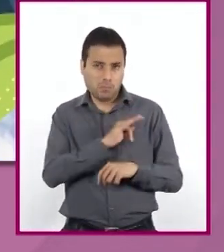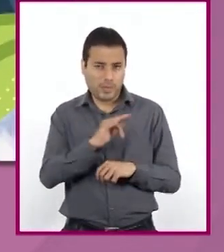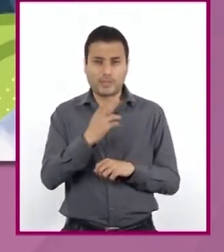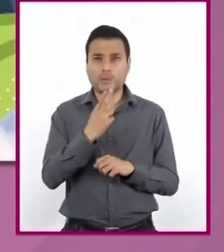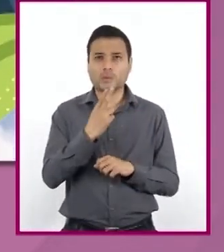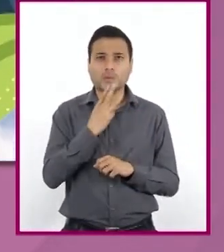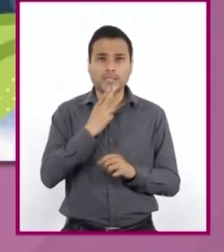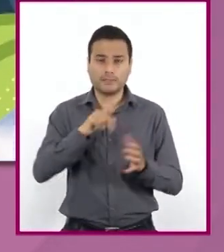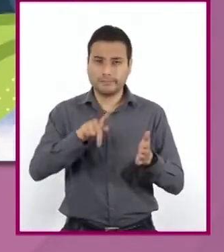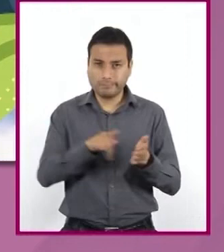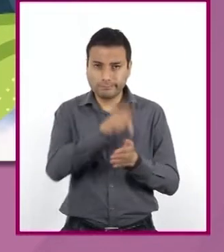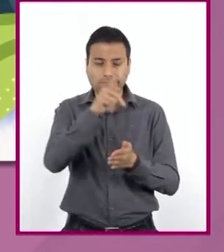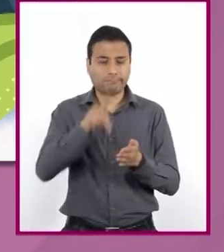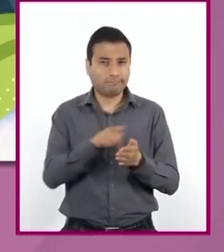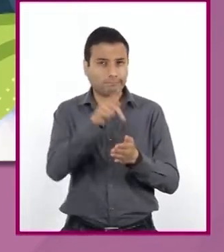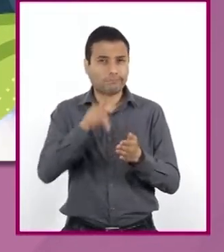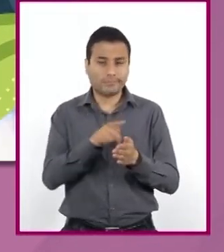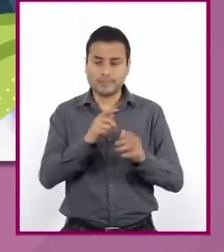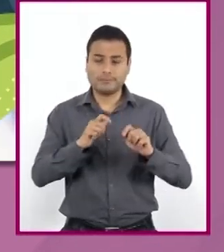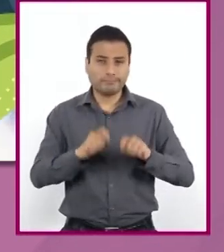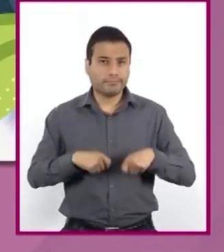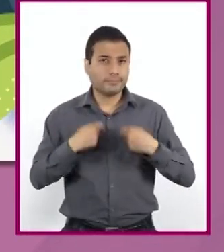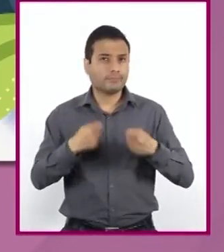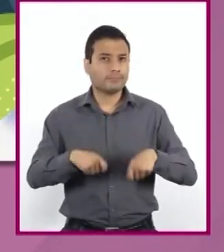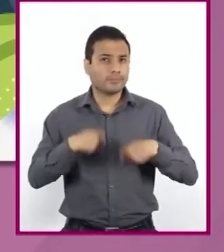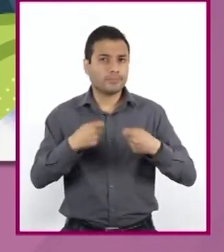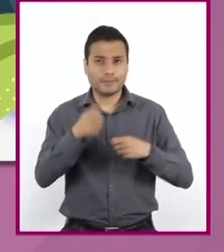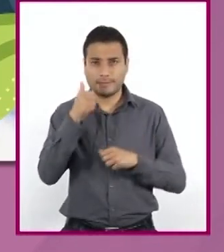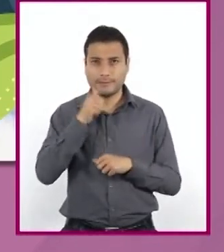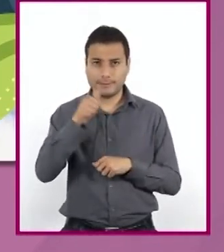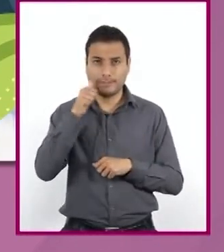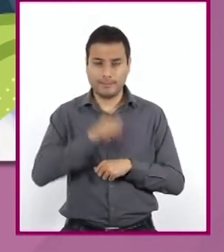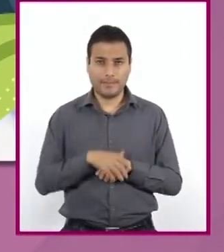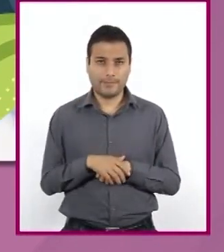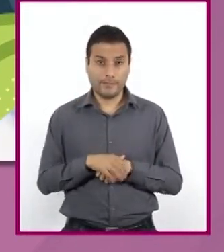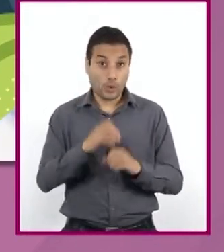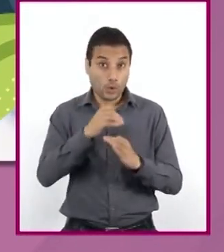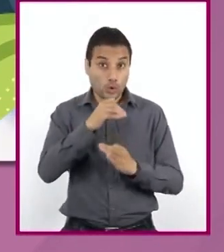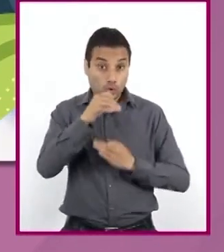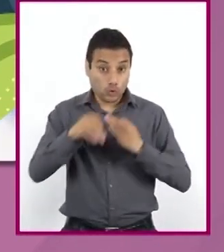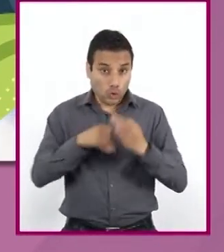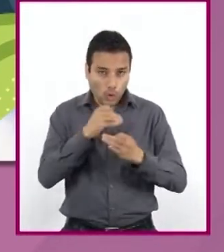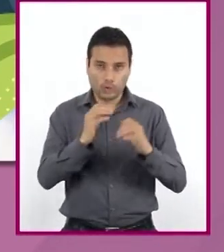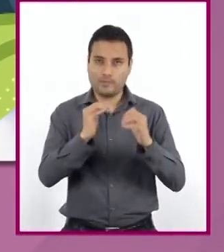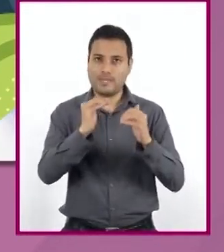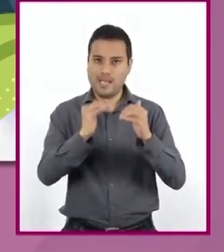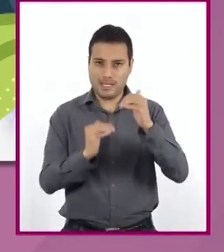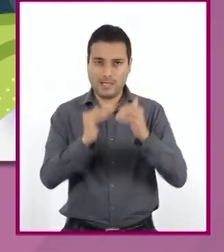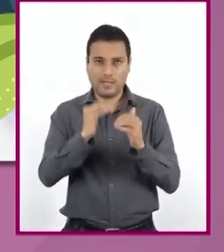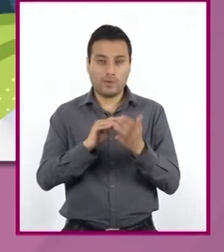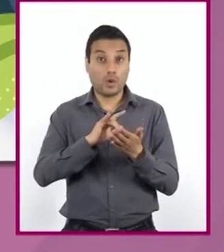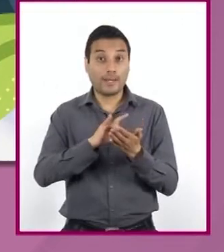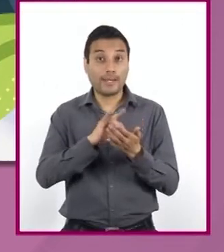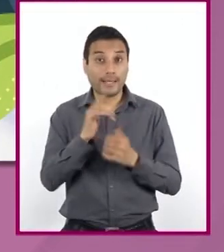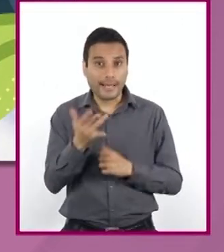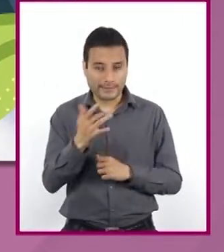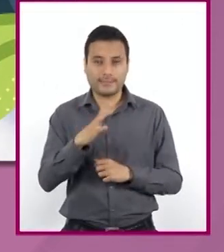los organismos. Además de que todos se encuentran en equilibrio dinámico gracias a las